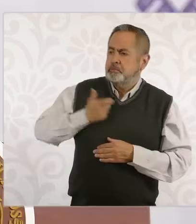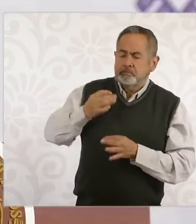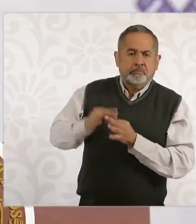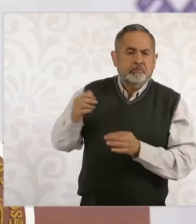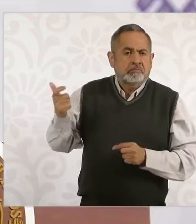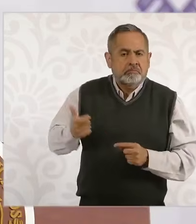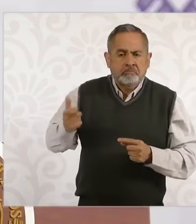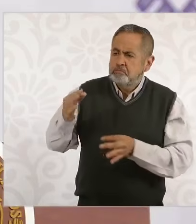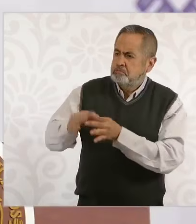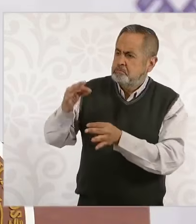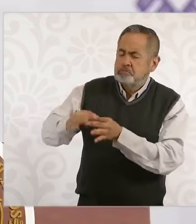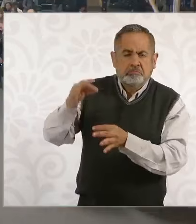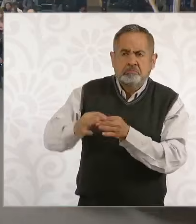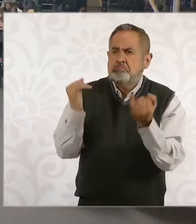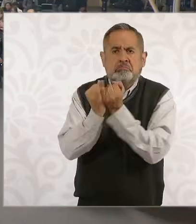proveedor.